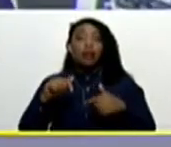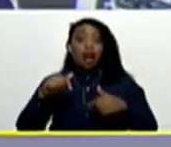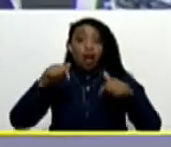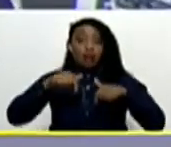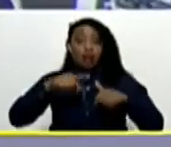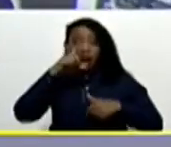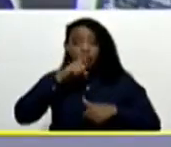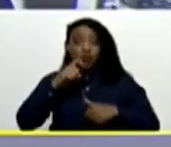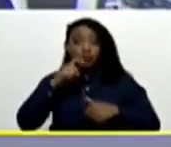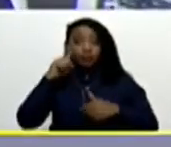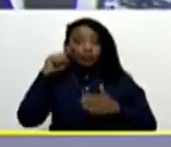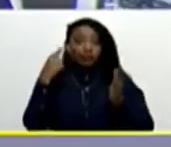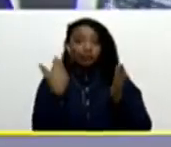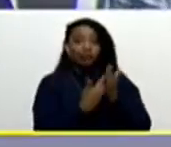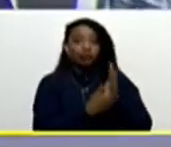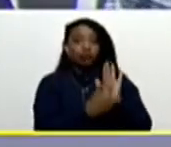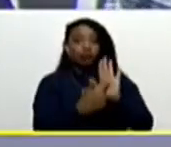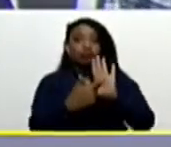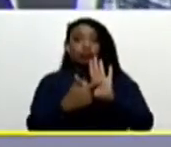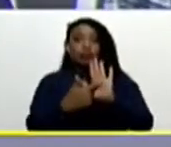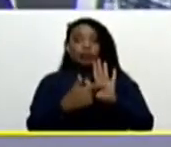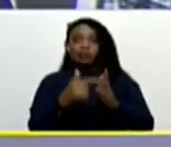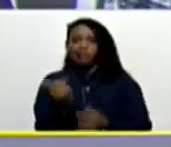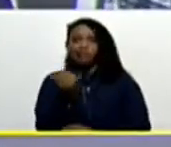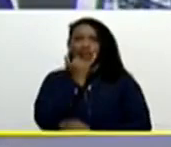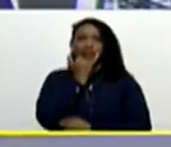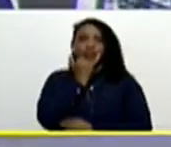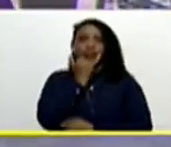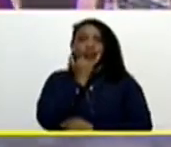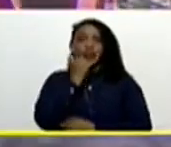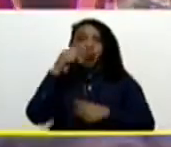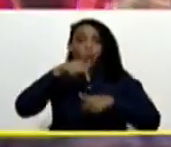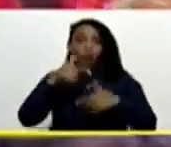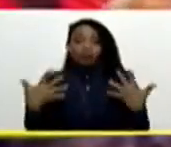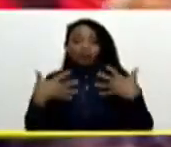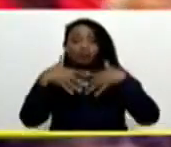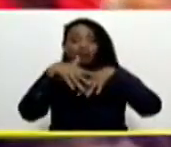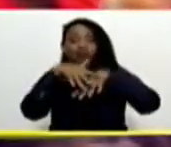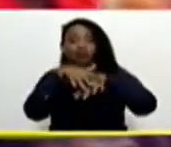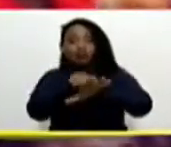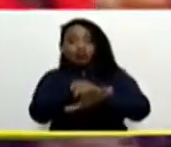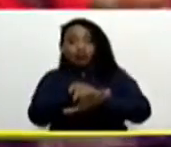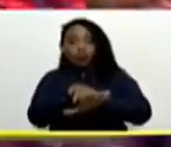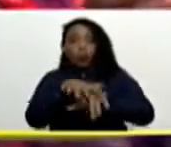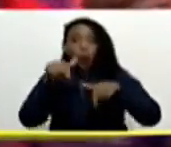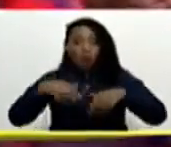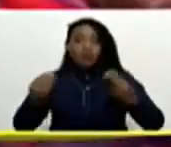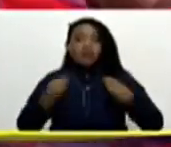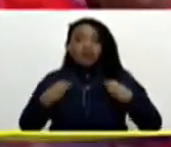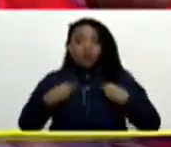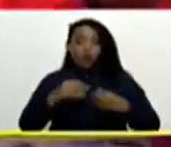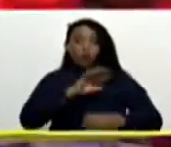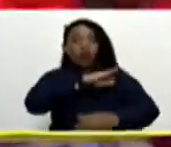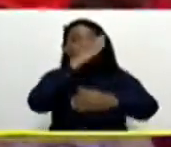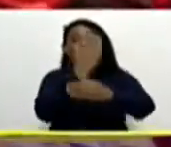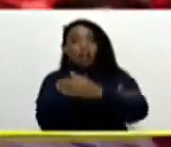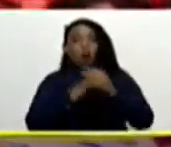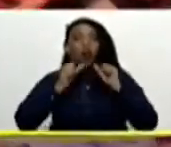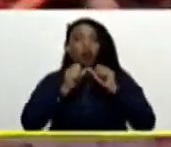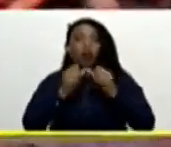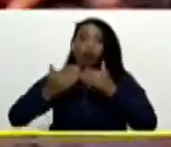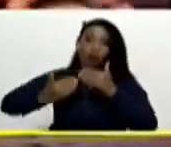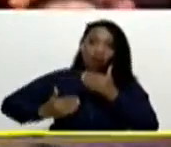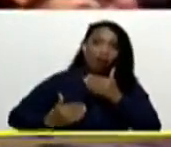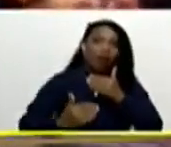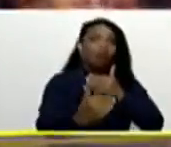demostrado que se equivocaron. El proceso de integración hoy está hoy vivo, es fuerte y sigue